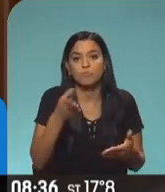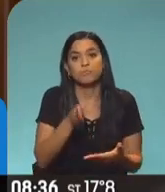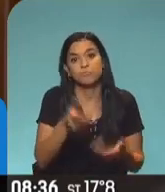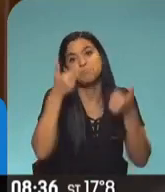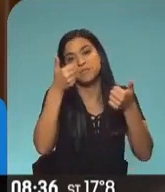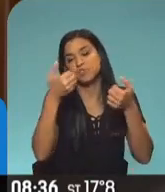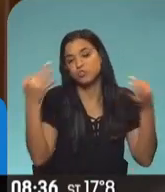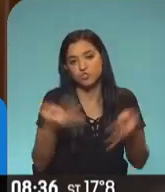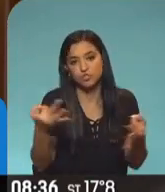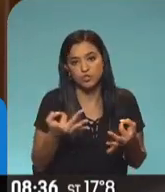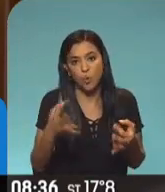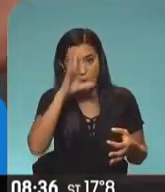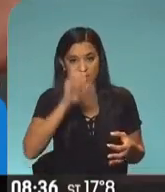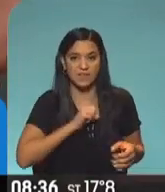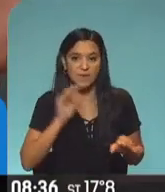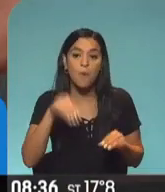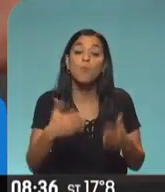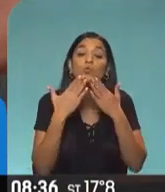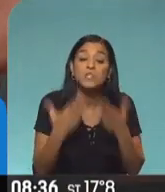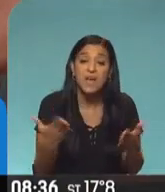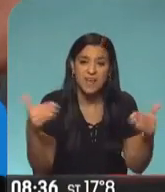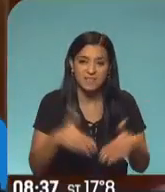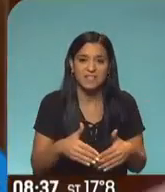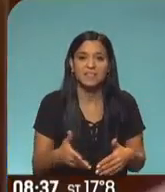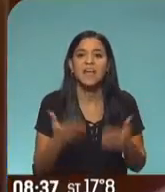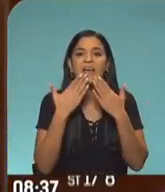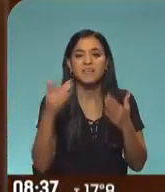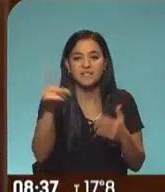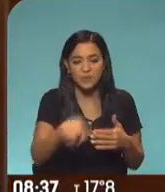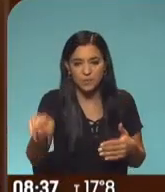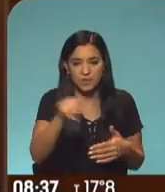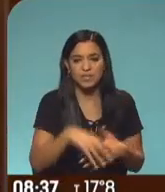exitoso, pero más desafiante. Doctor, muchísimas gracias, ¿eh? Al contrario, por acompañarnos en esta mañana. Ustedes.